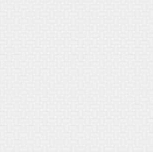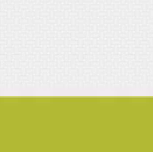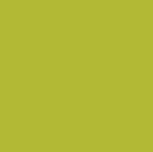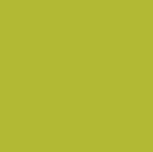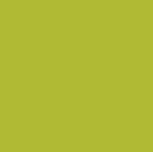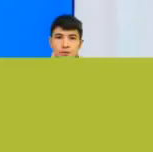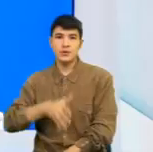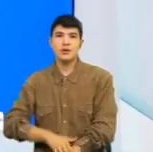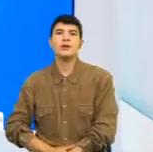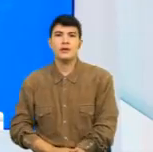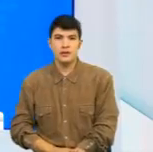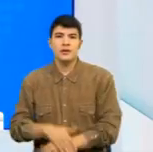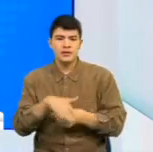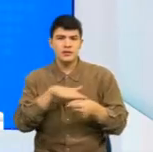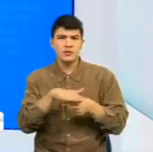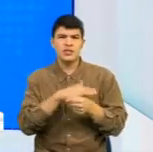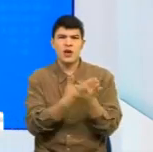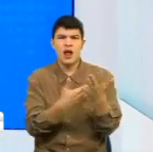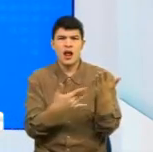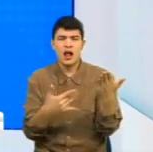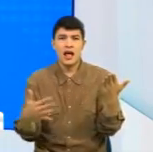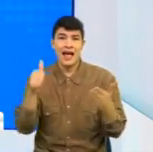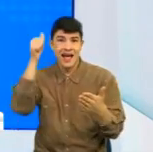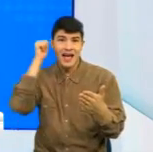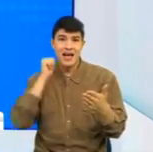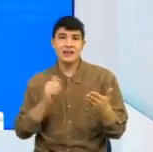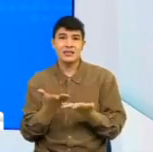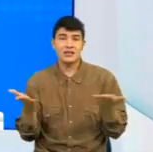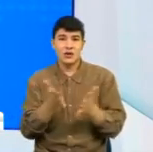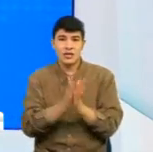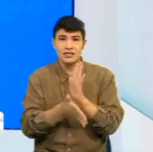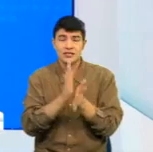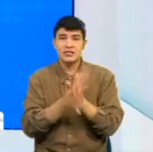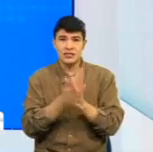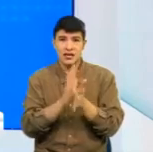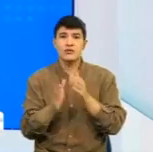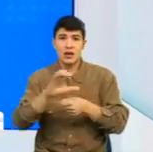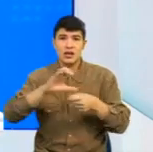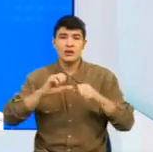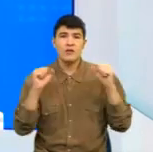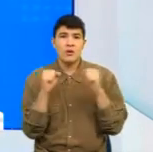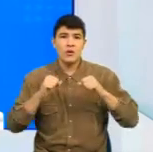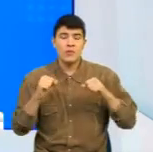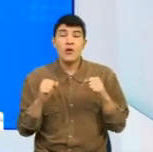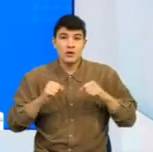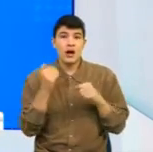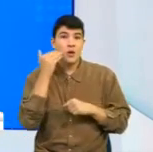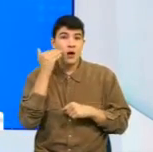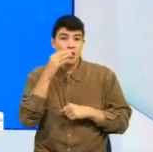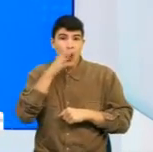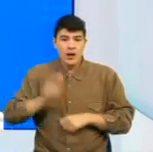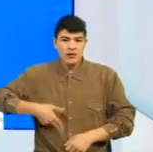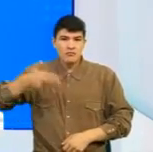Antro.com. Y en un hecho de sangre, les contamos que se registró la noche anterior en un centro comercial de la ciudad de Bogotá, cuando un hombre armado con arma de